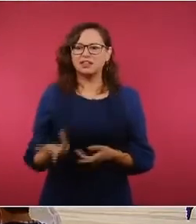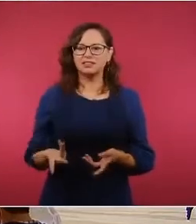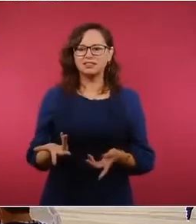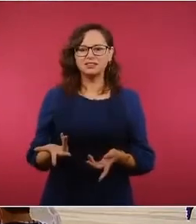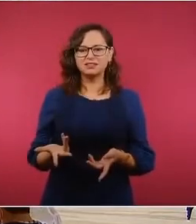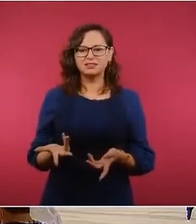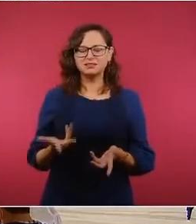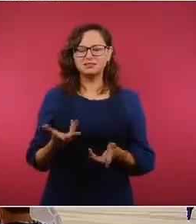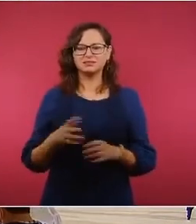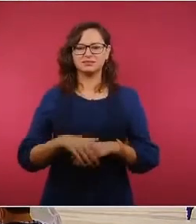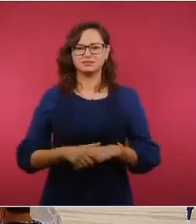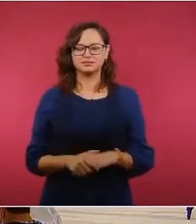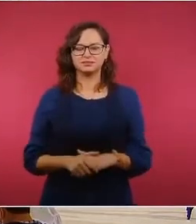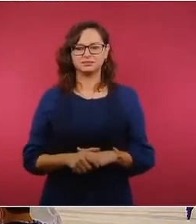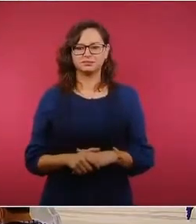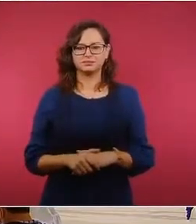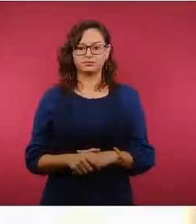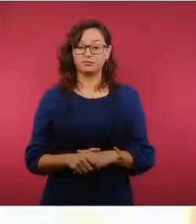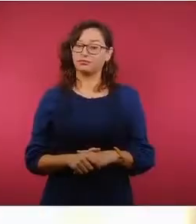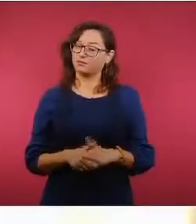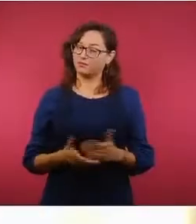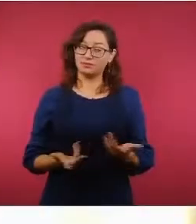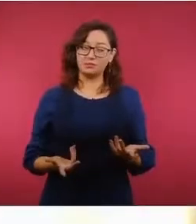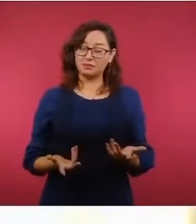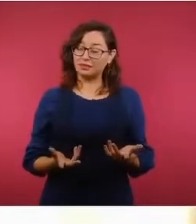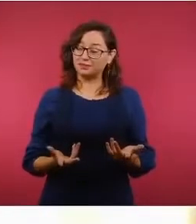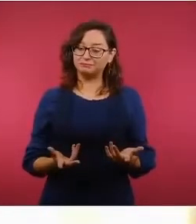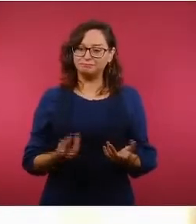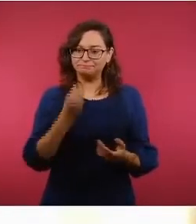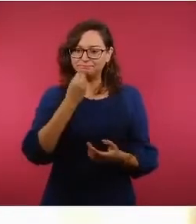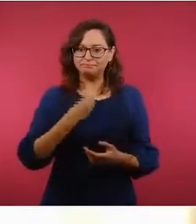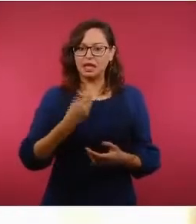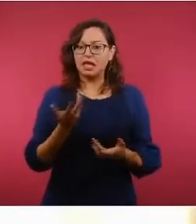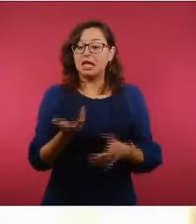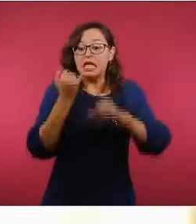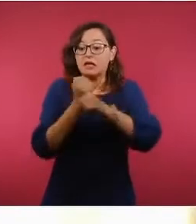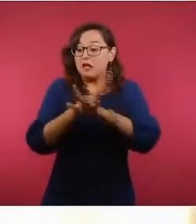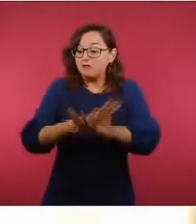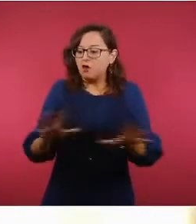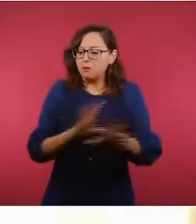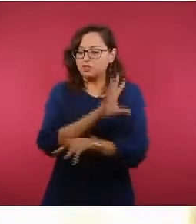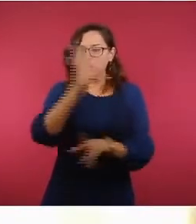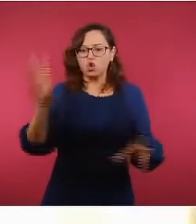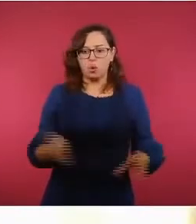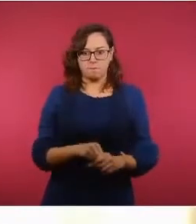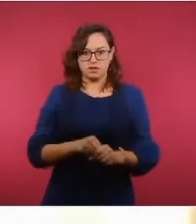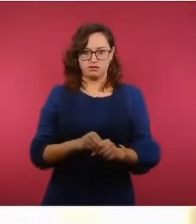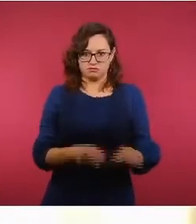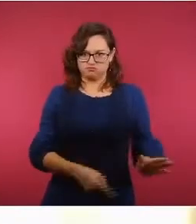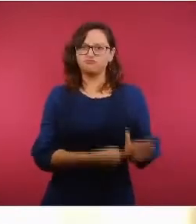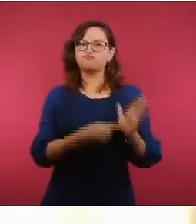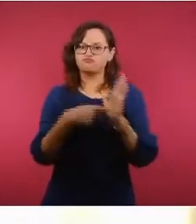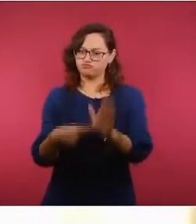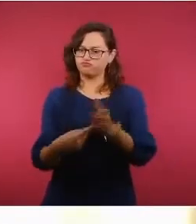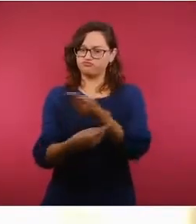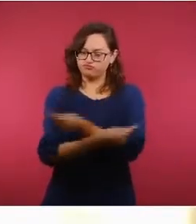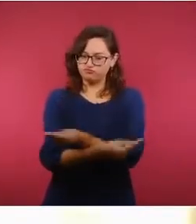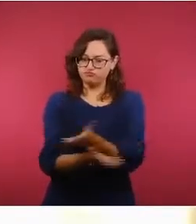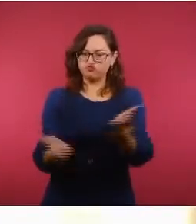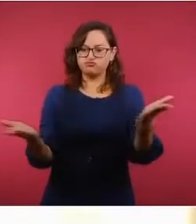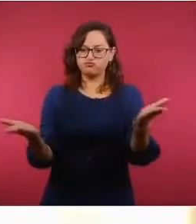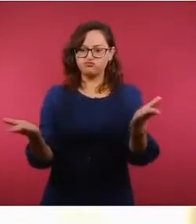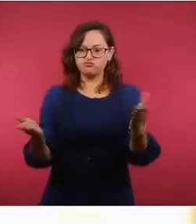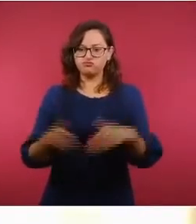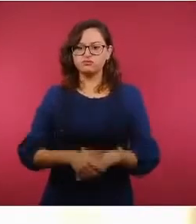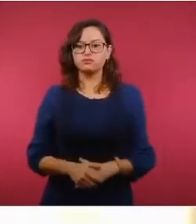Entonces, se va a entregar toda la información y lo que estamos haciendo es que no nos